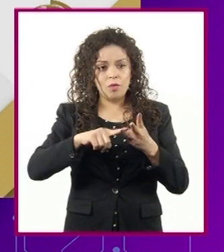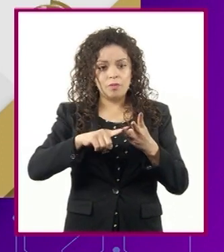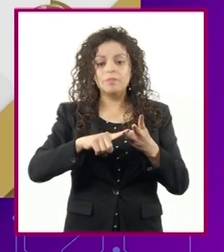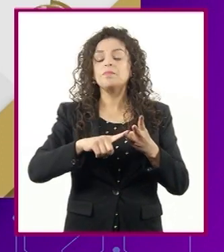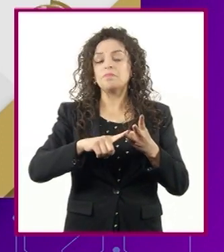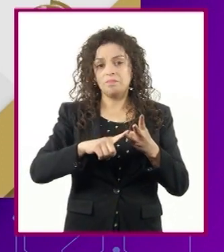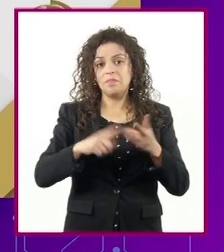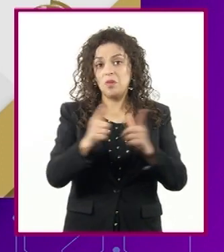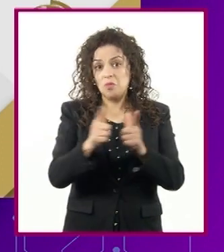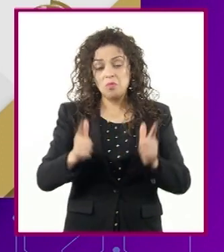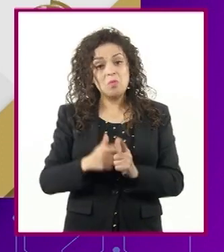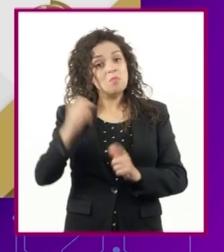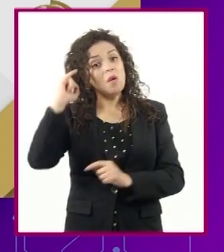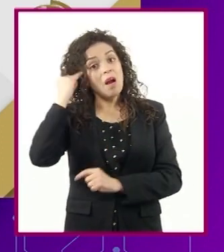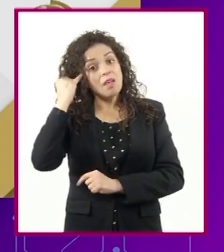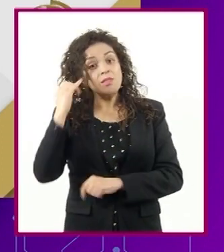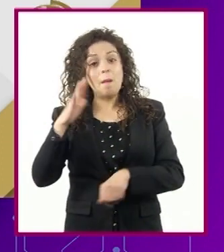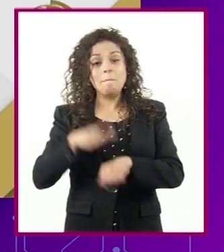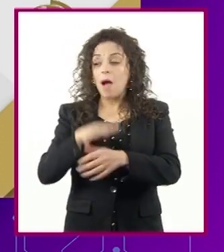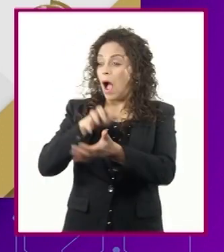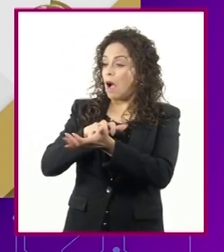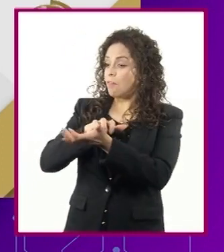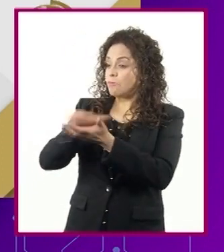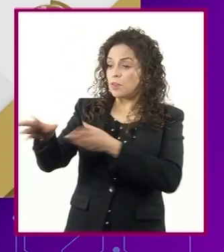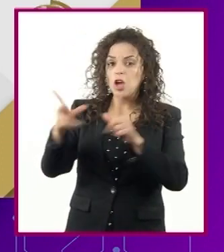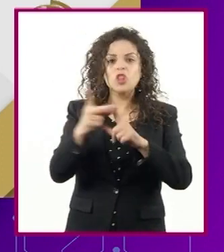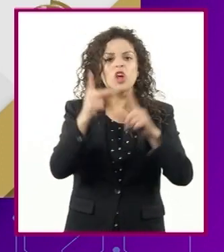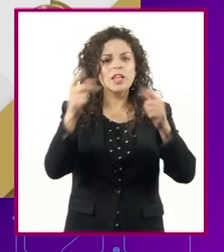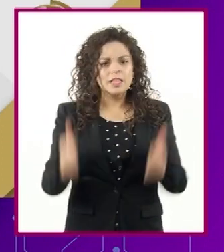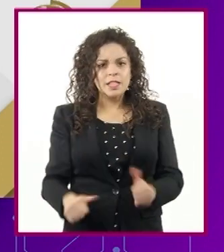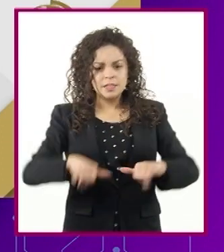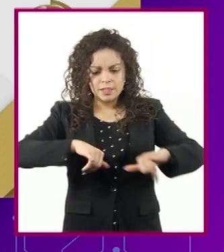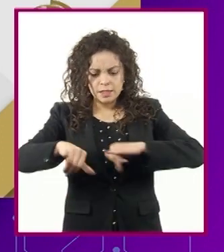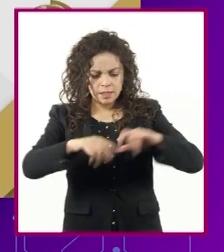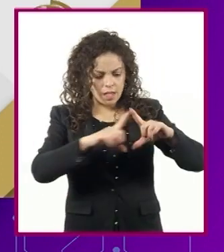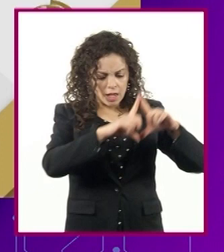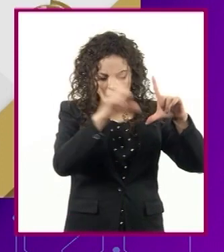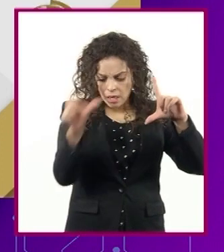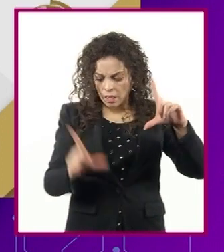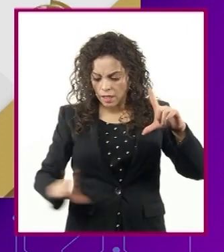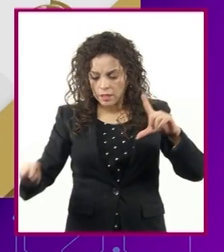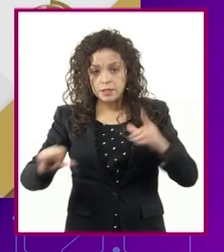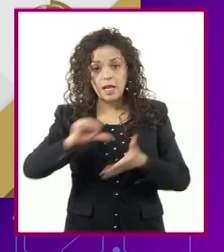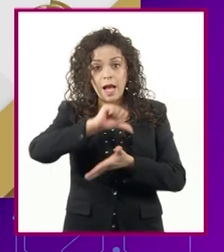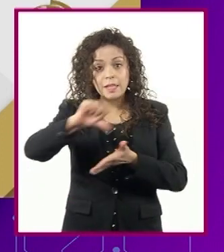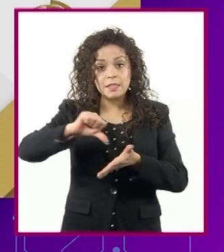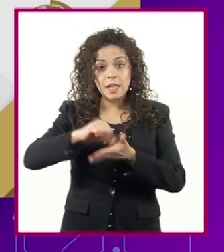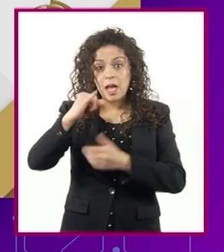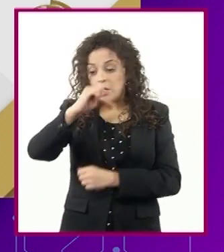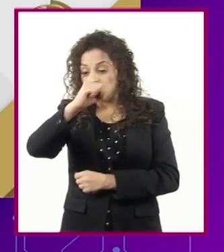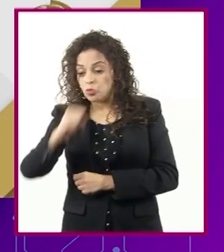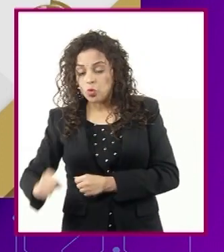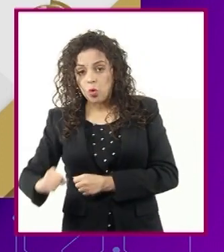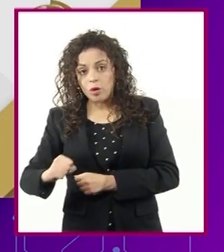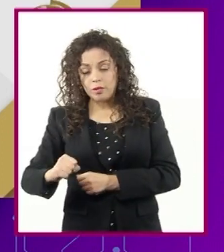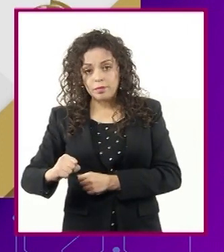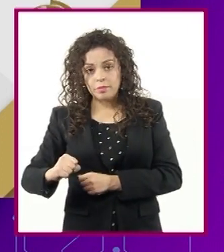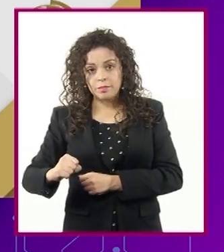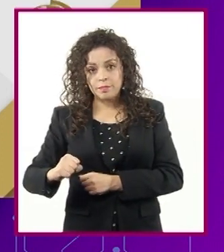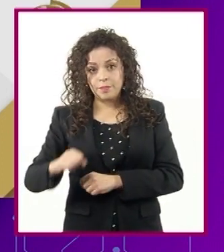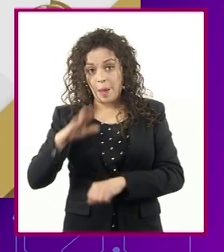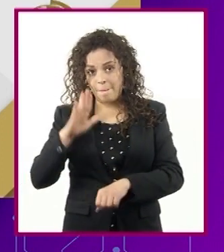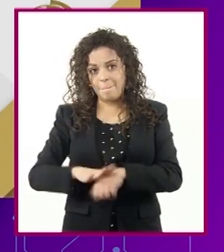grupos indígenas se concentran sobre todo en las regiones centro y sur de México,